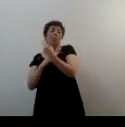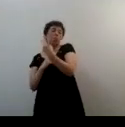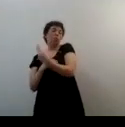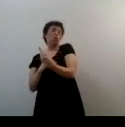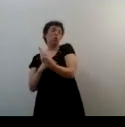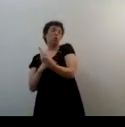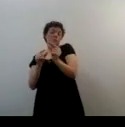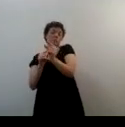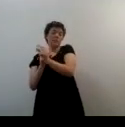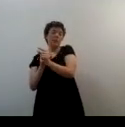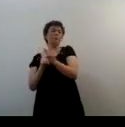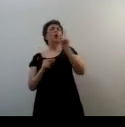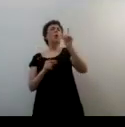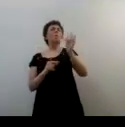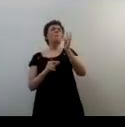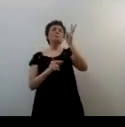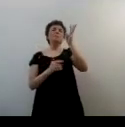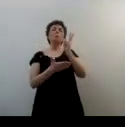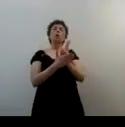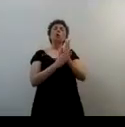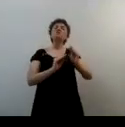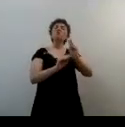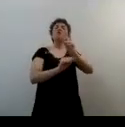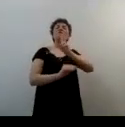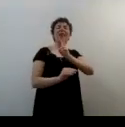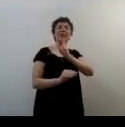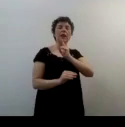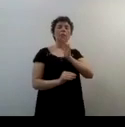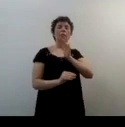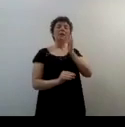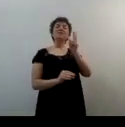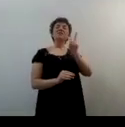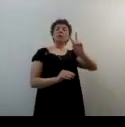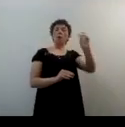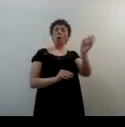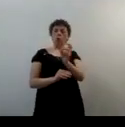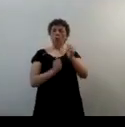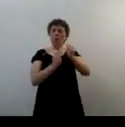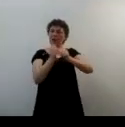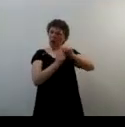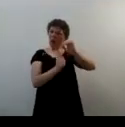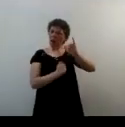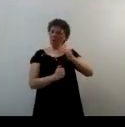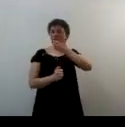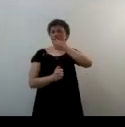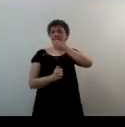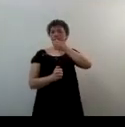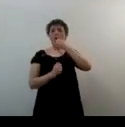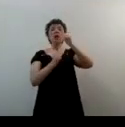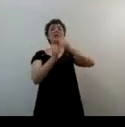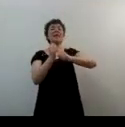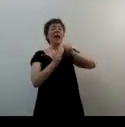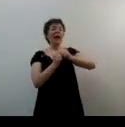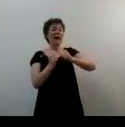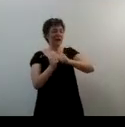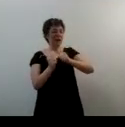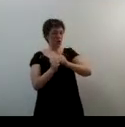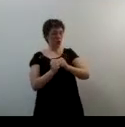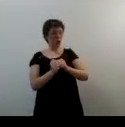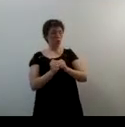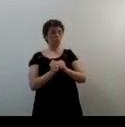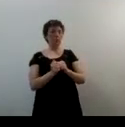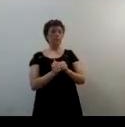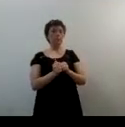tiene proteína vegetal. Y también tiene otras vitaminas y minerales, como es, por ejemplo, hierro, aunque no tenga tanto hierro como